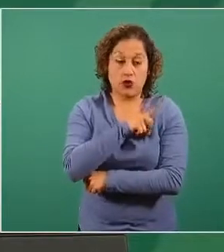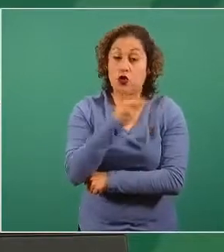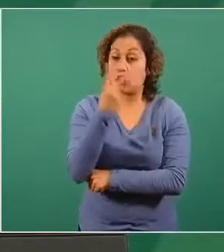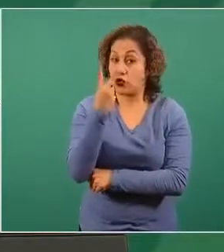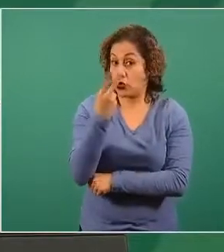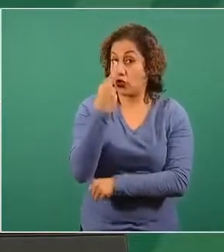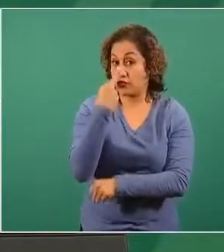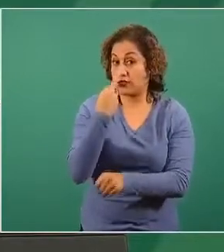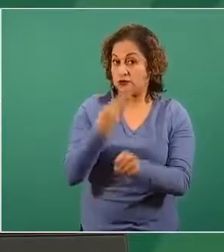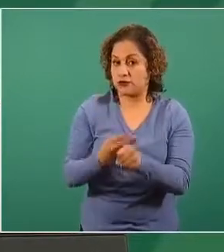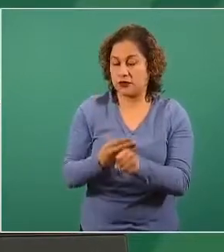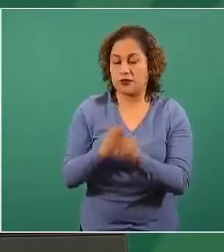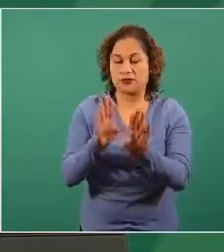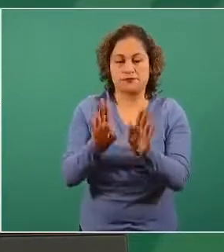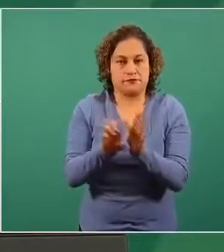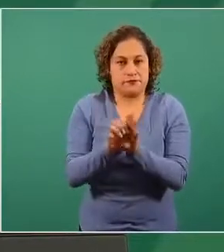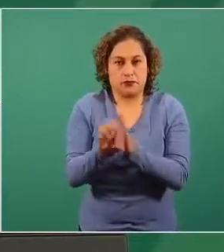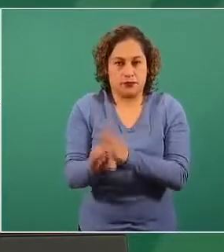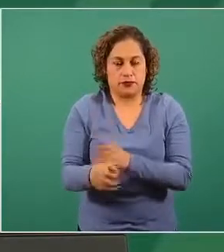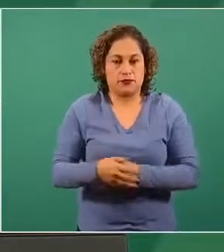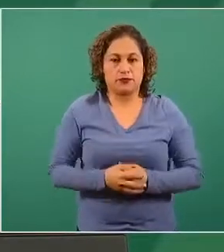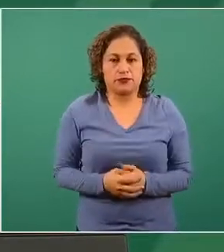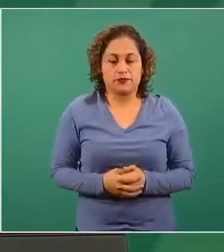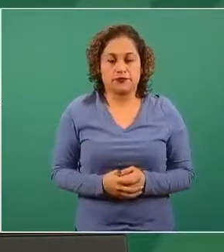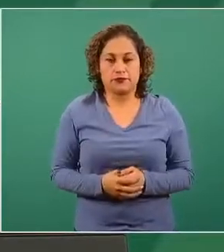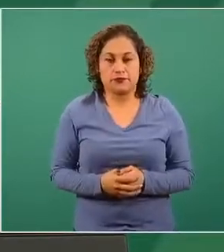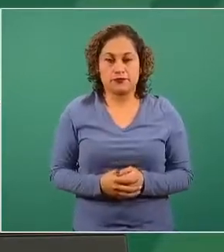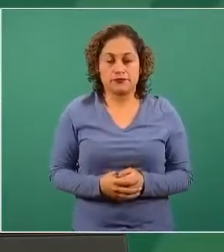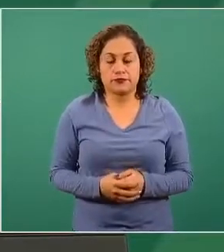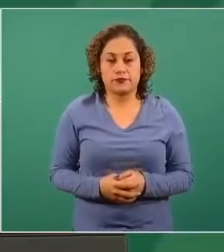Si una persona